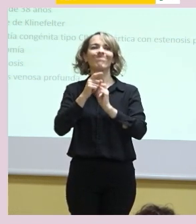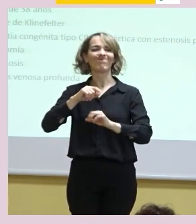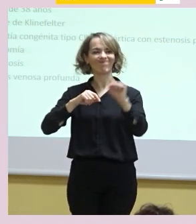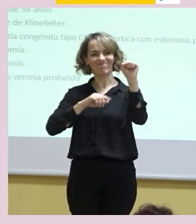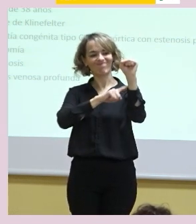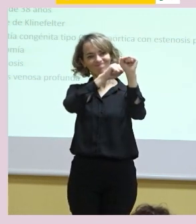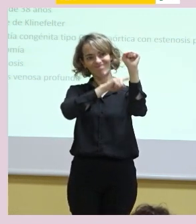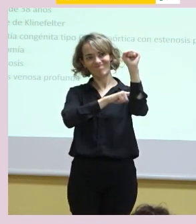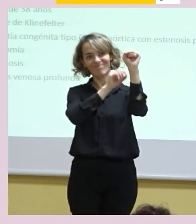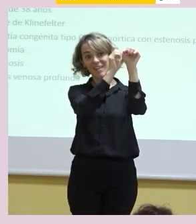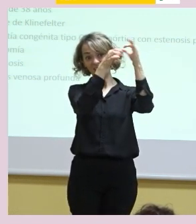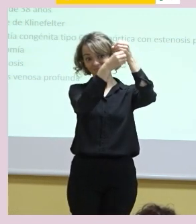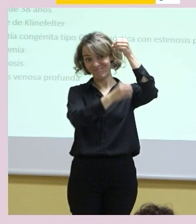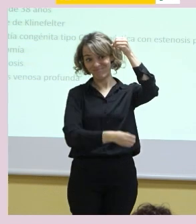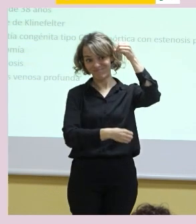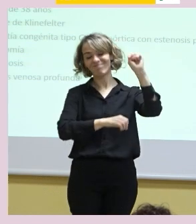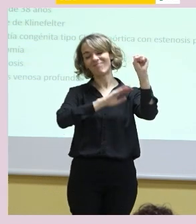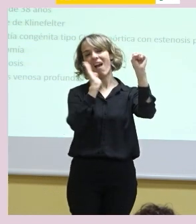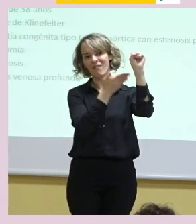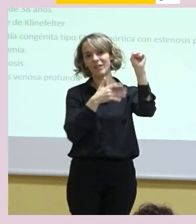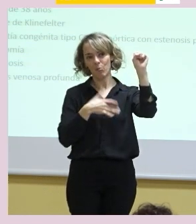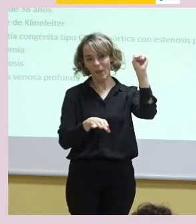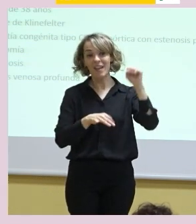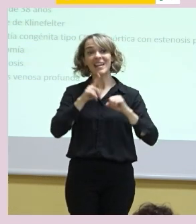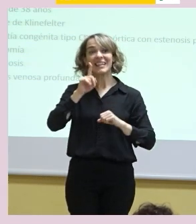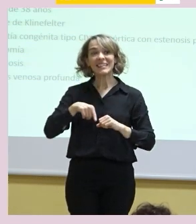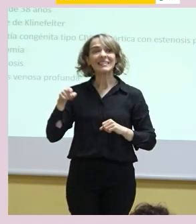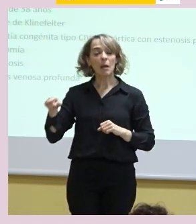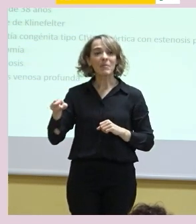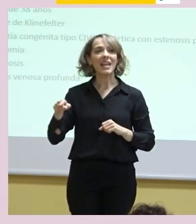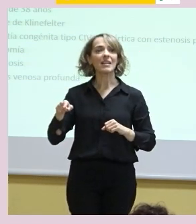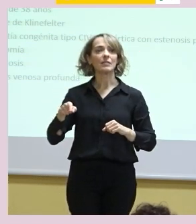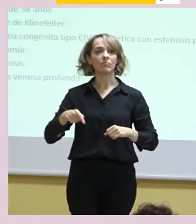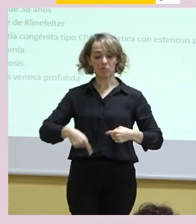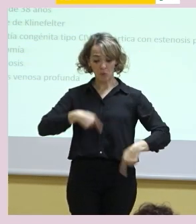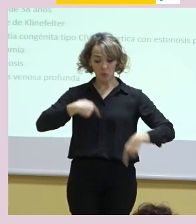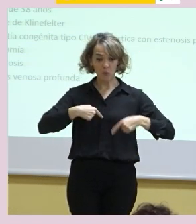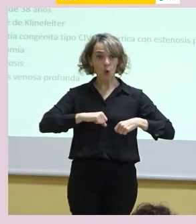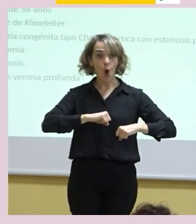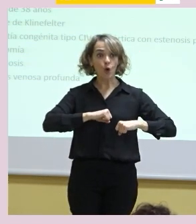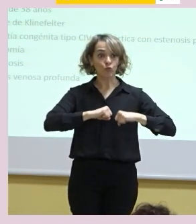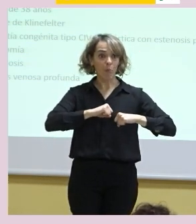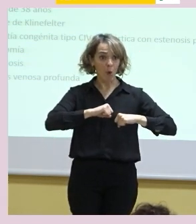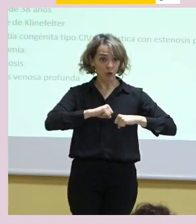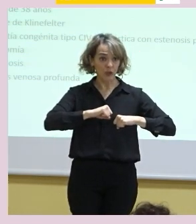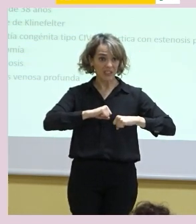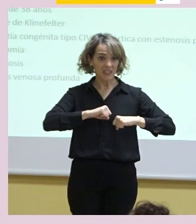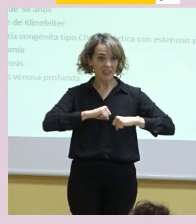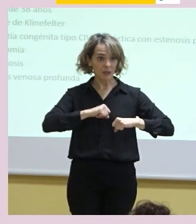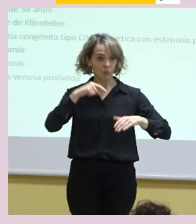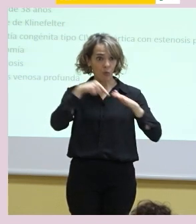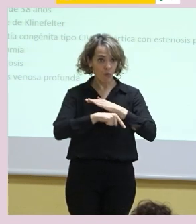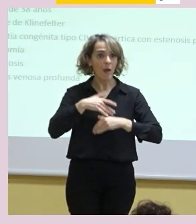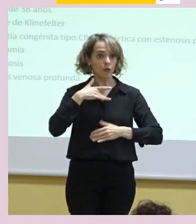alteraciones a mayores. Y también el paciente tiene trombosis venosa profunda, por lo que podemos ver que en realidad a